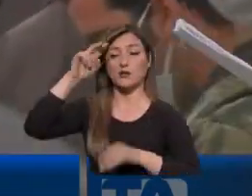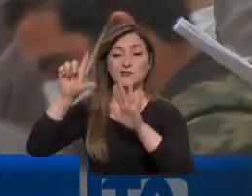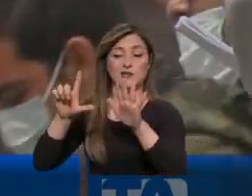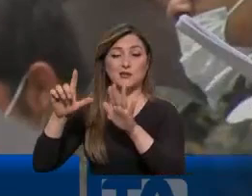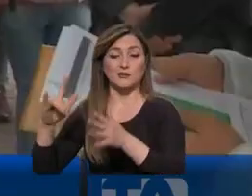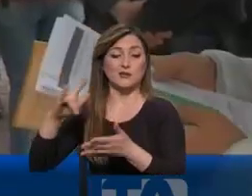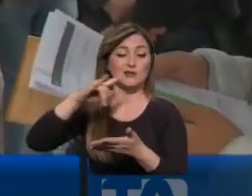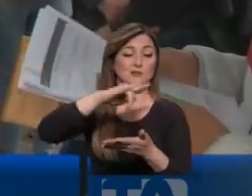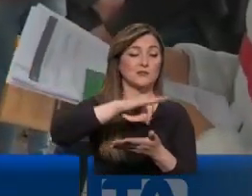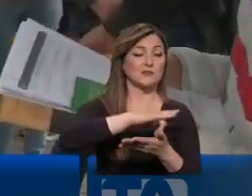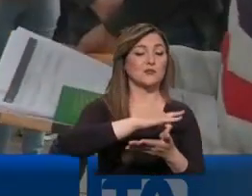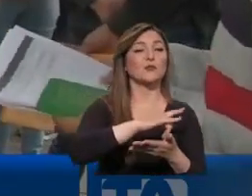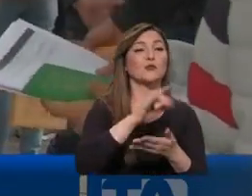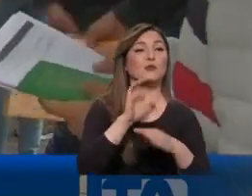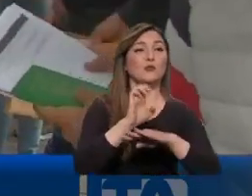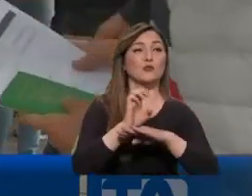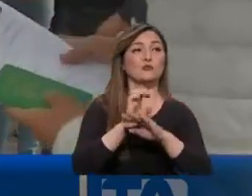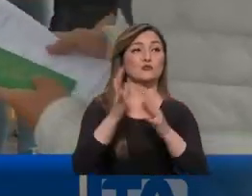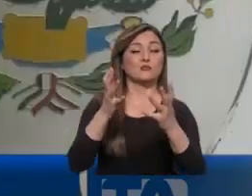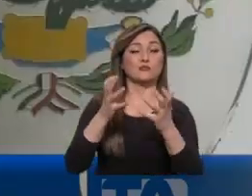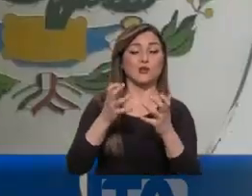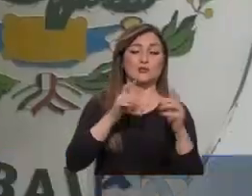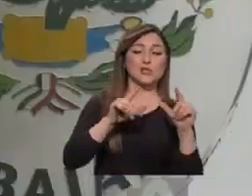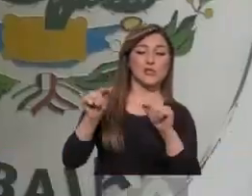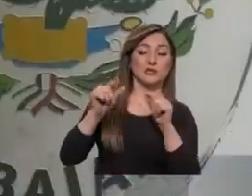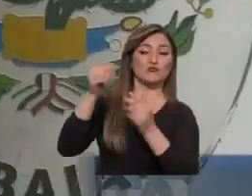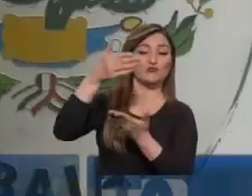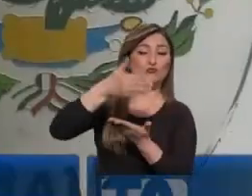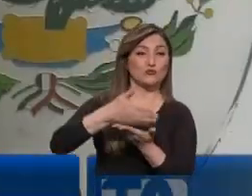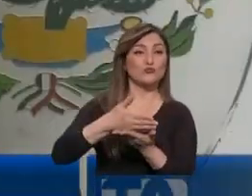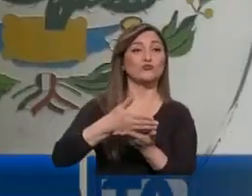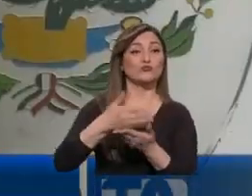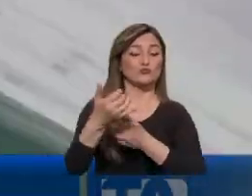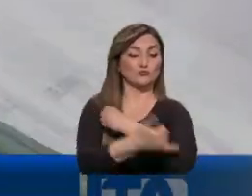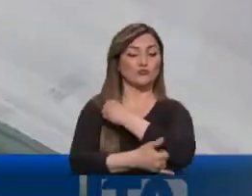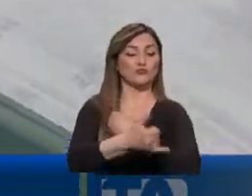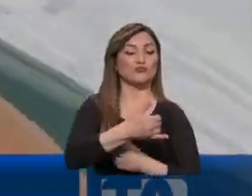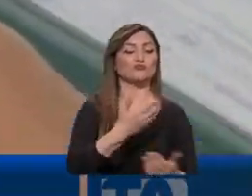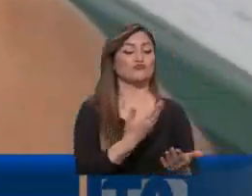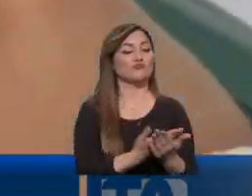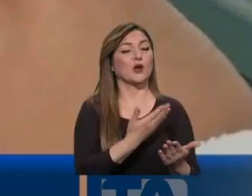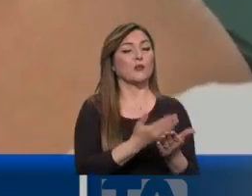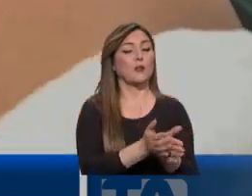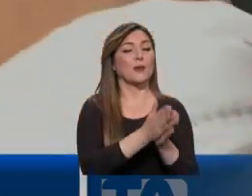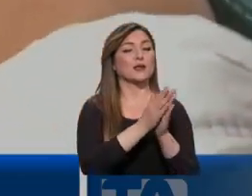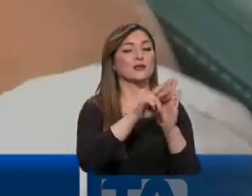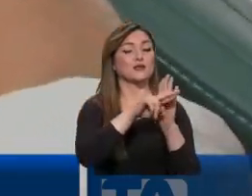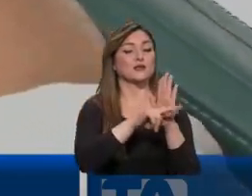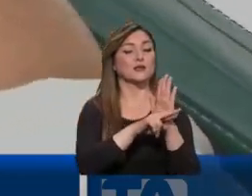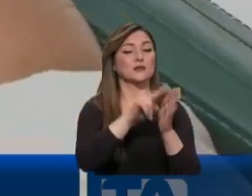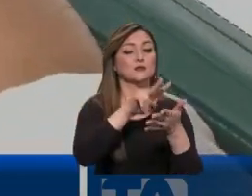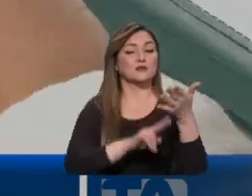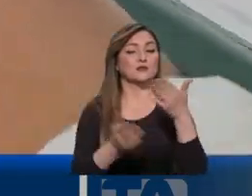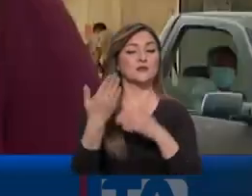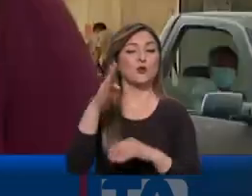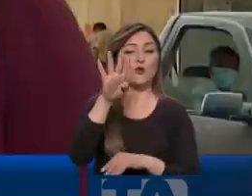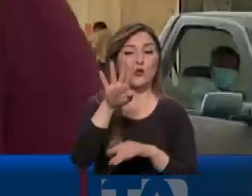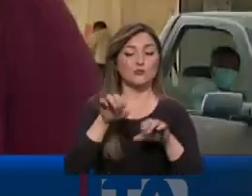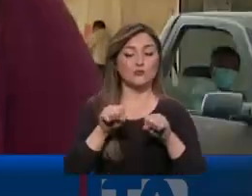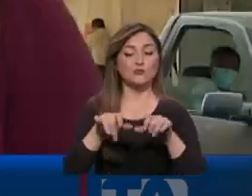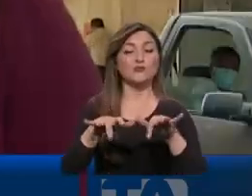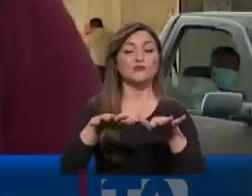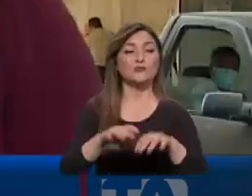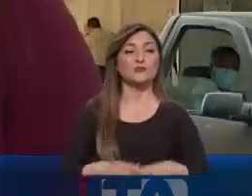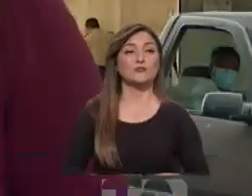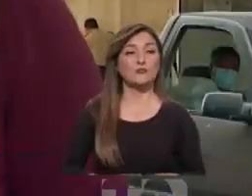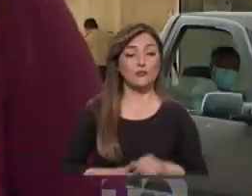Ecuador espera lograr un freno en la migración ilegal luego que ese país exigiera visa de ingreso a su territorio desde el pasado 4 de septiembre.